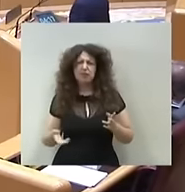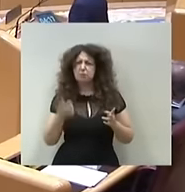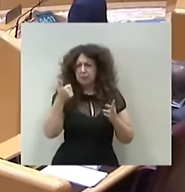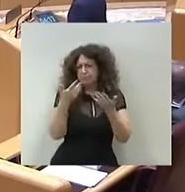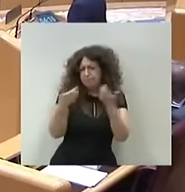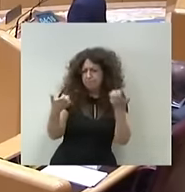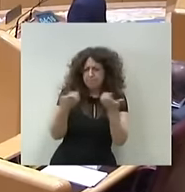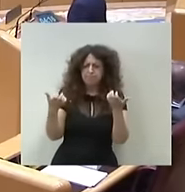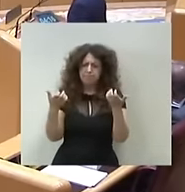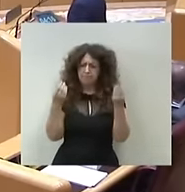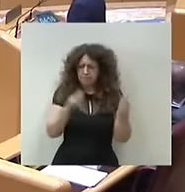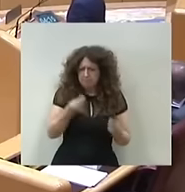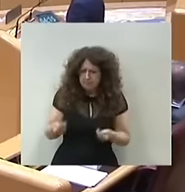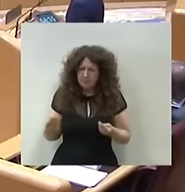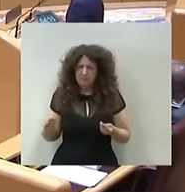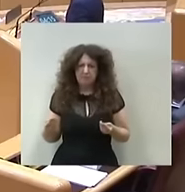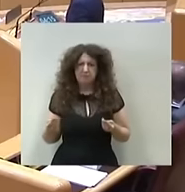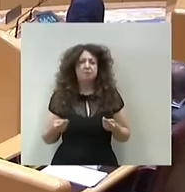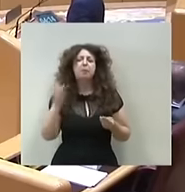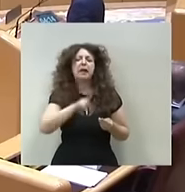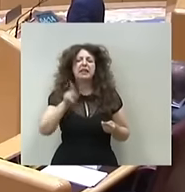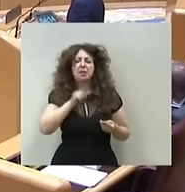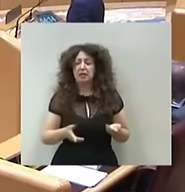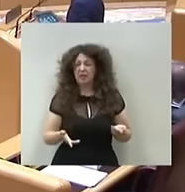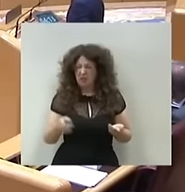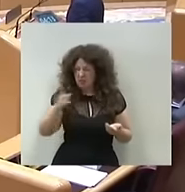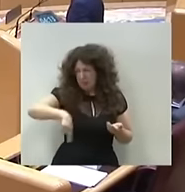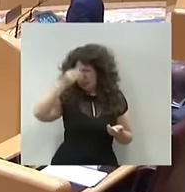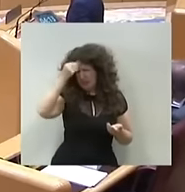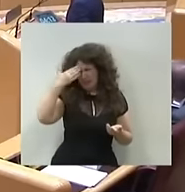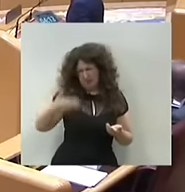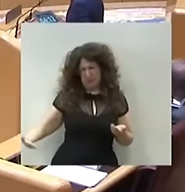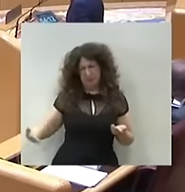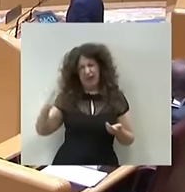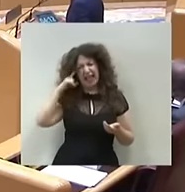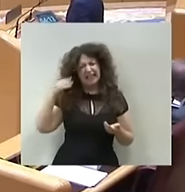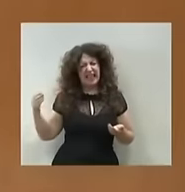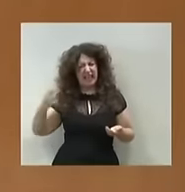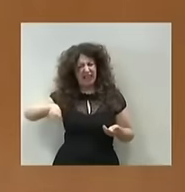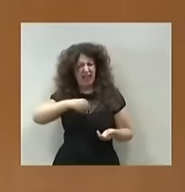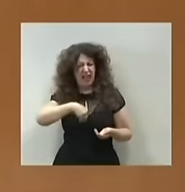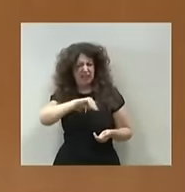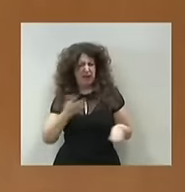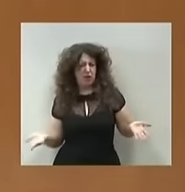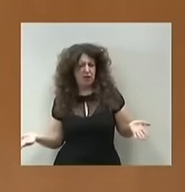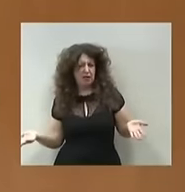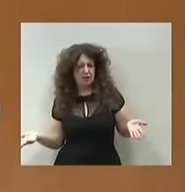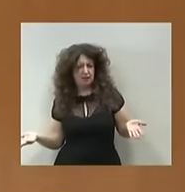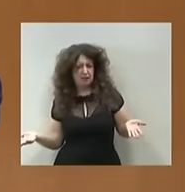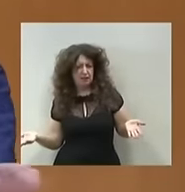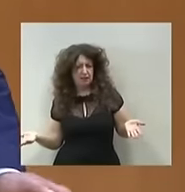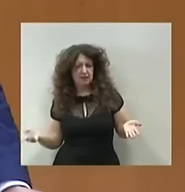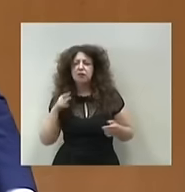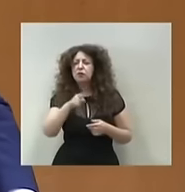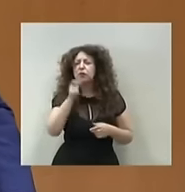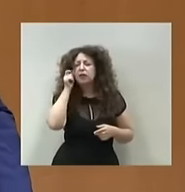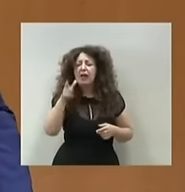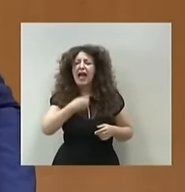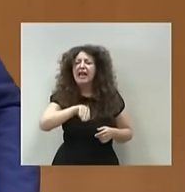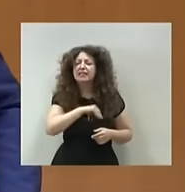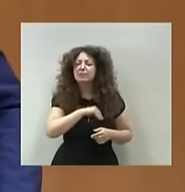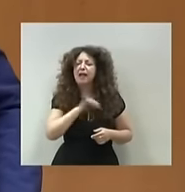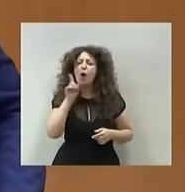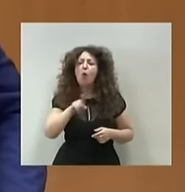elaborado? ¿En tan poca consideración tienen la inteligencia de los españoles para decirle eso? Y, por cierto, ¿cuándo se han dado cuenta que en España hay